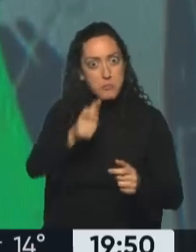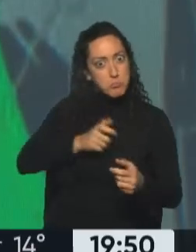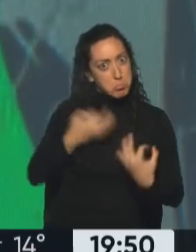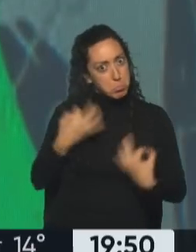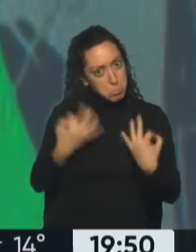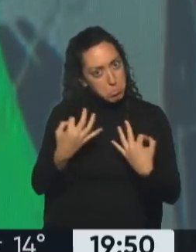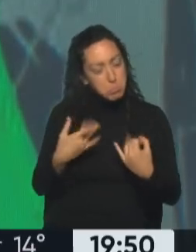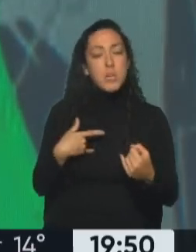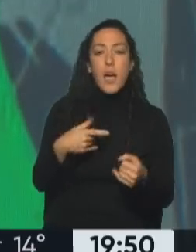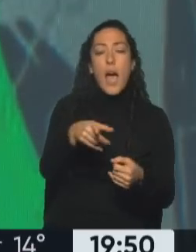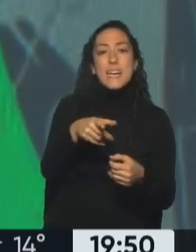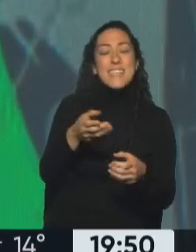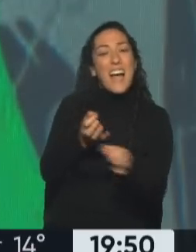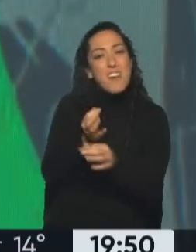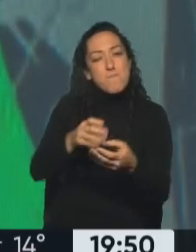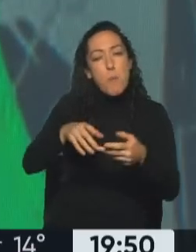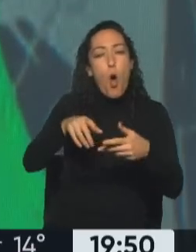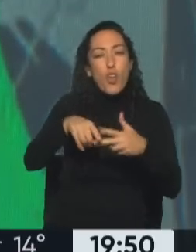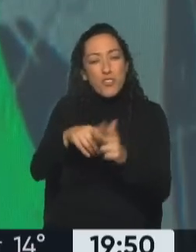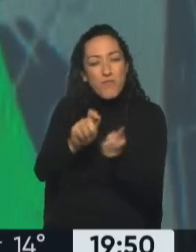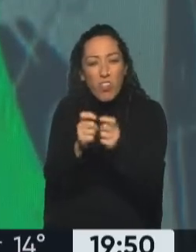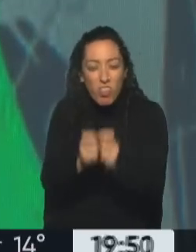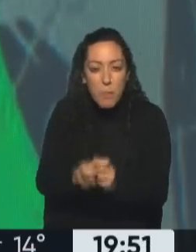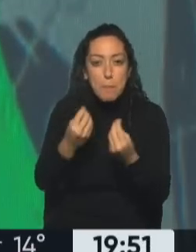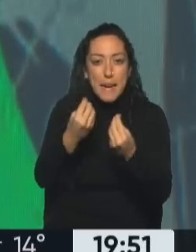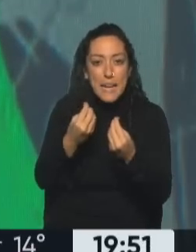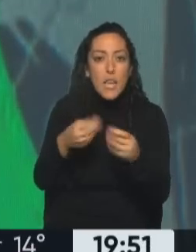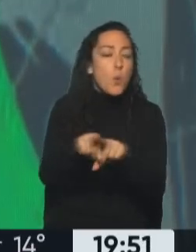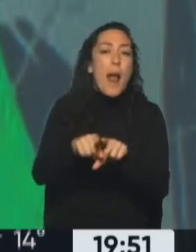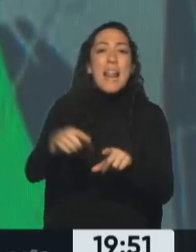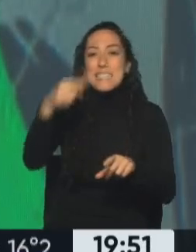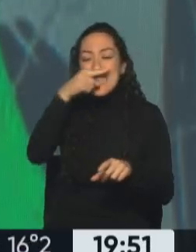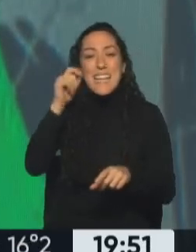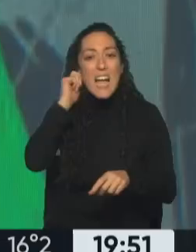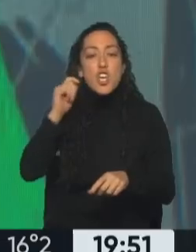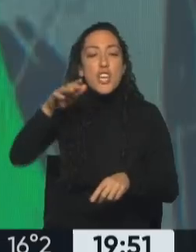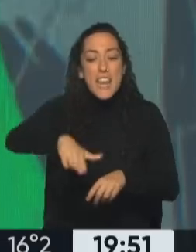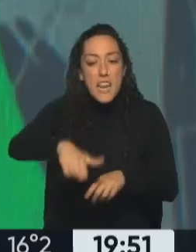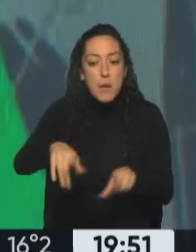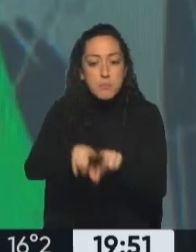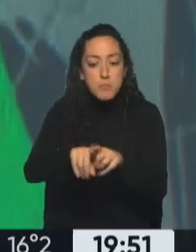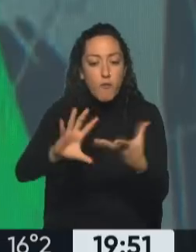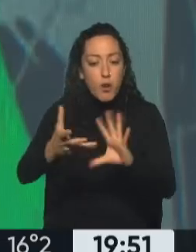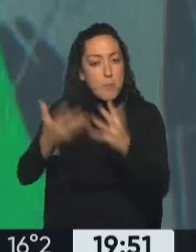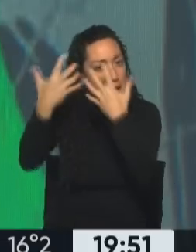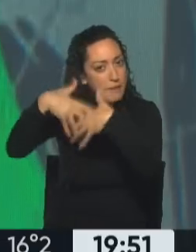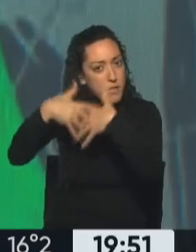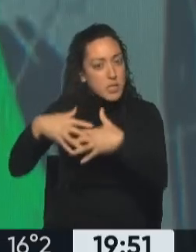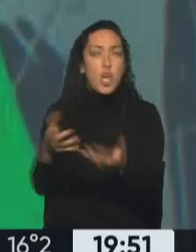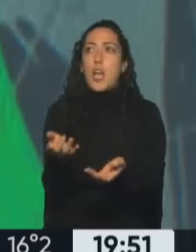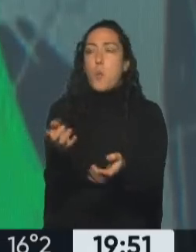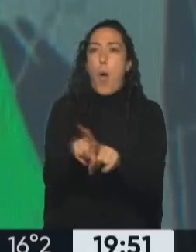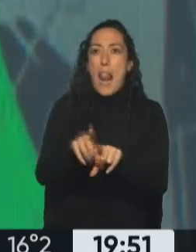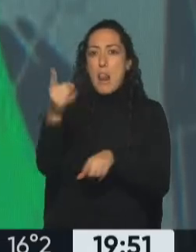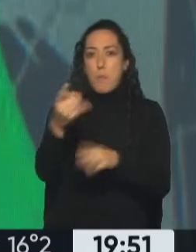está entrenando, le sorprendió y dice que tiene la capacidad de hablar de un niño de 7 años con reflexiones que no son propias de una inteligencia